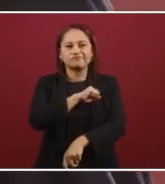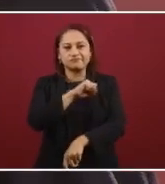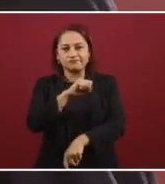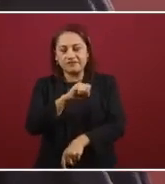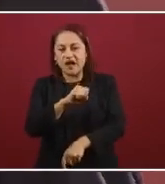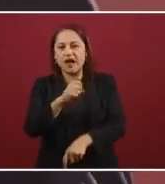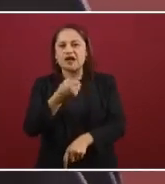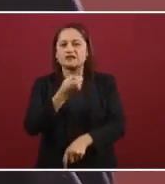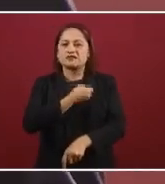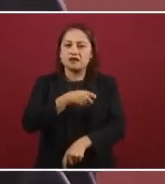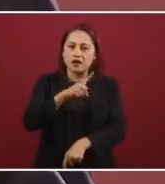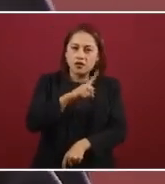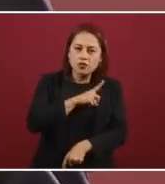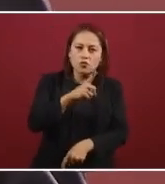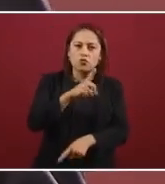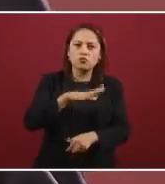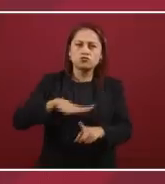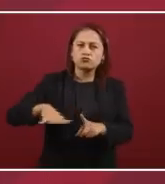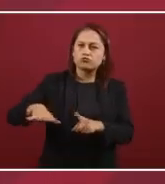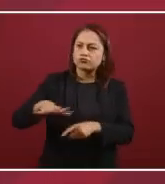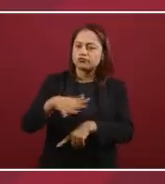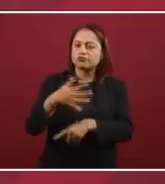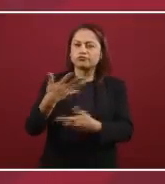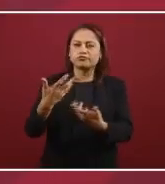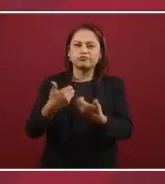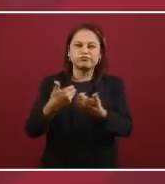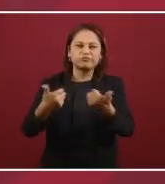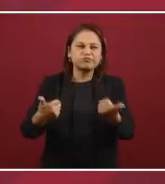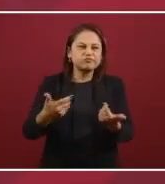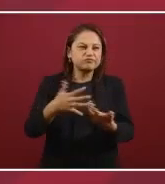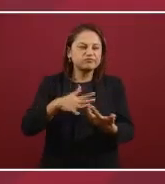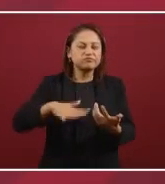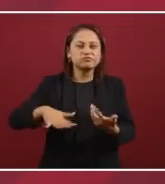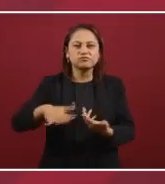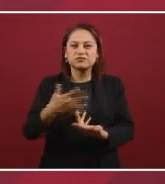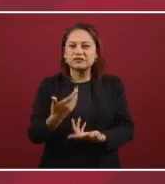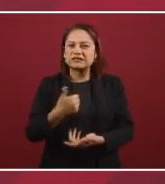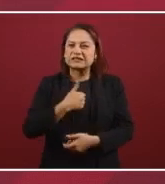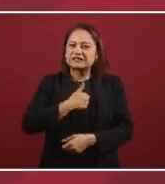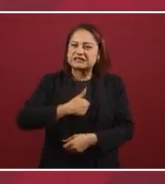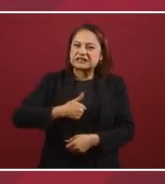social, todo el sufrimiento que significa